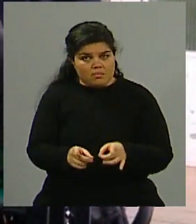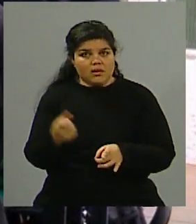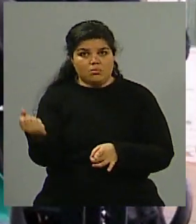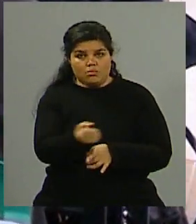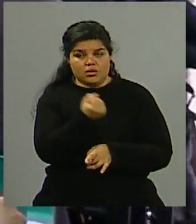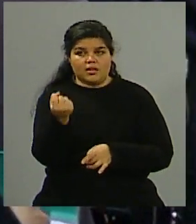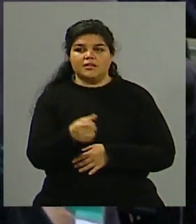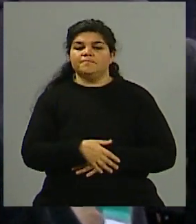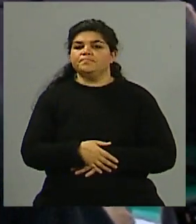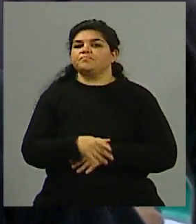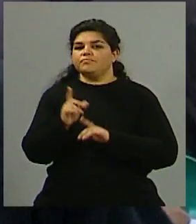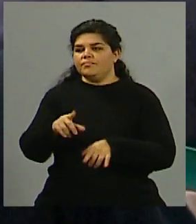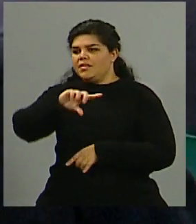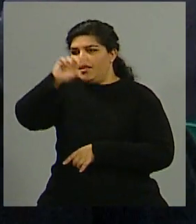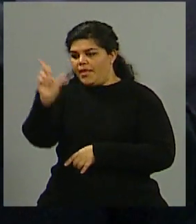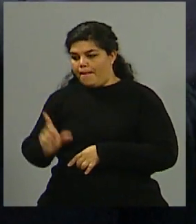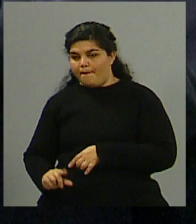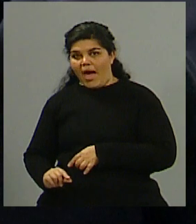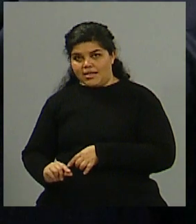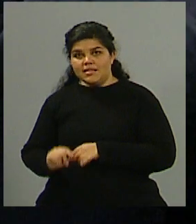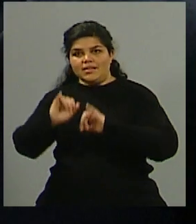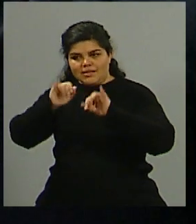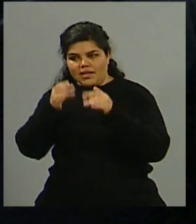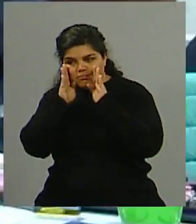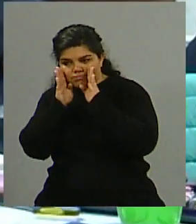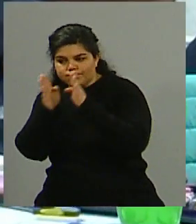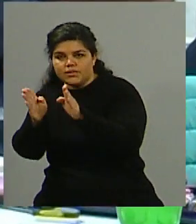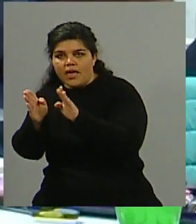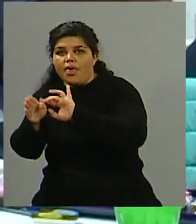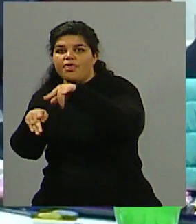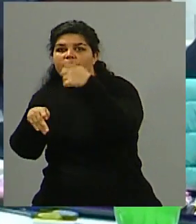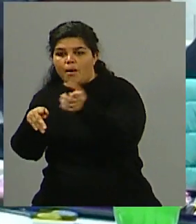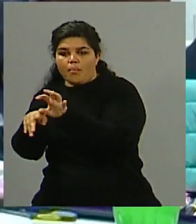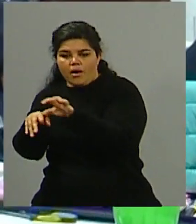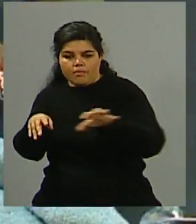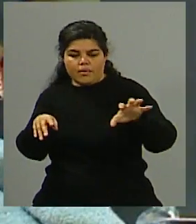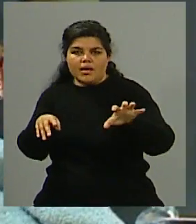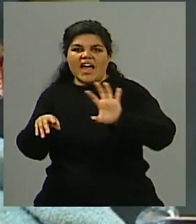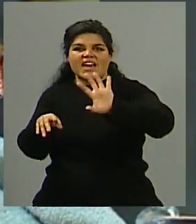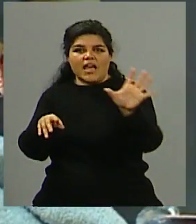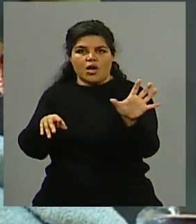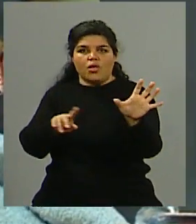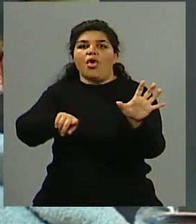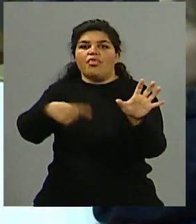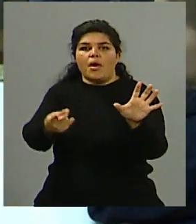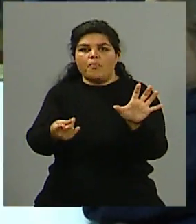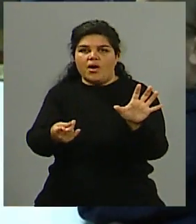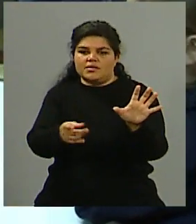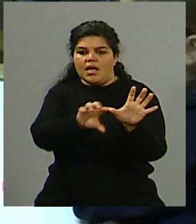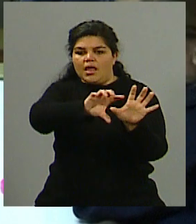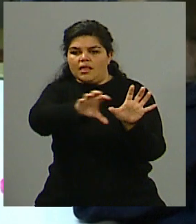la jurisdicción, necesitamos la mirada de la escuela, necesitamos la mirada del aula, es decir, son